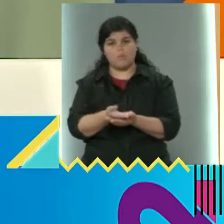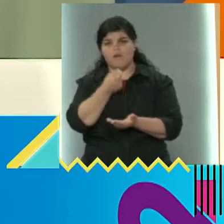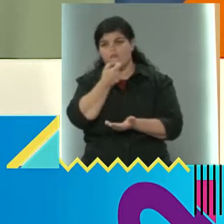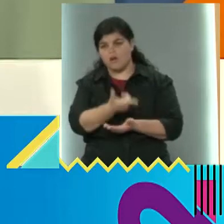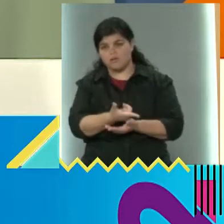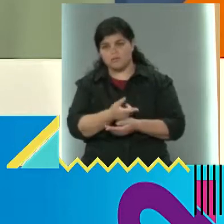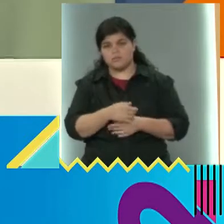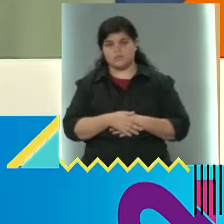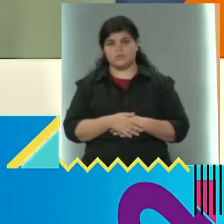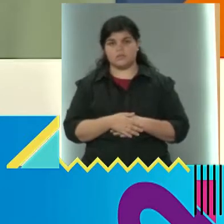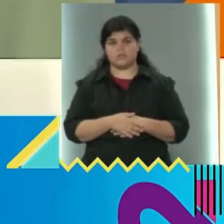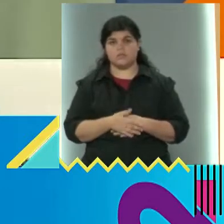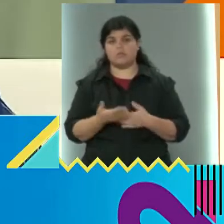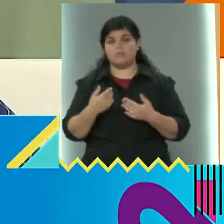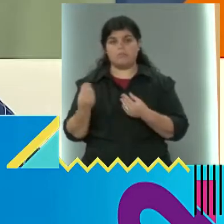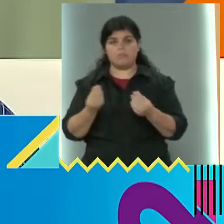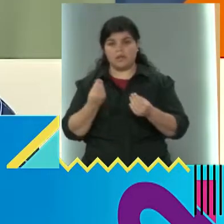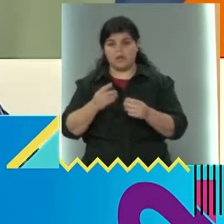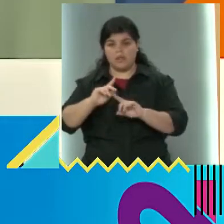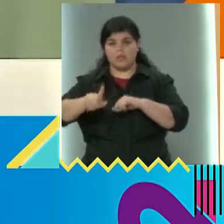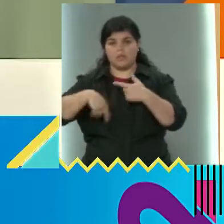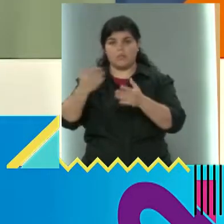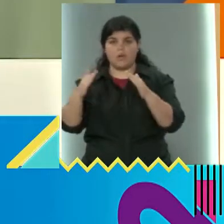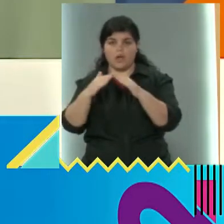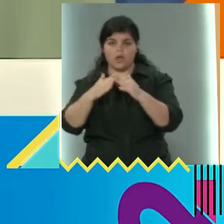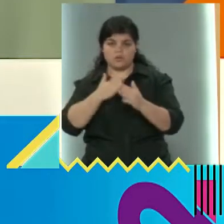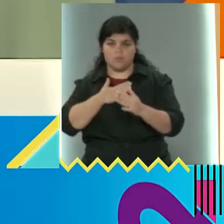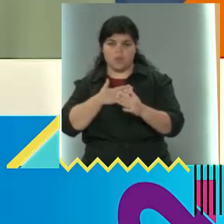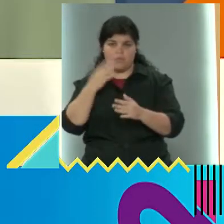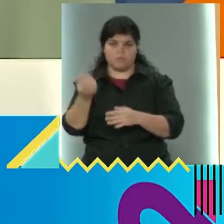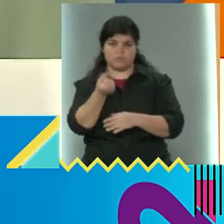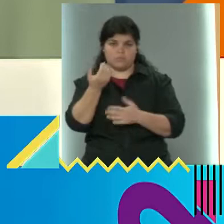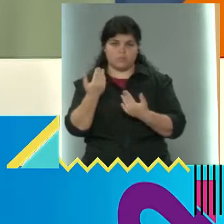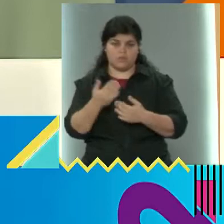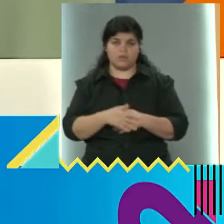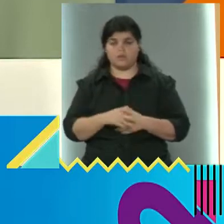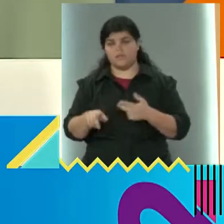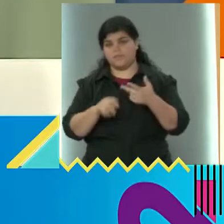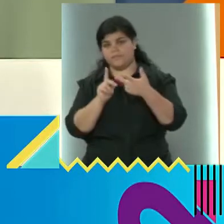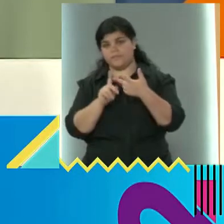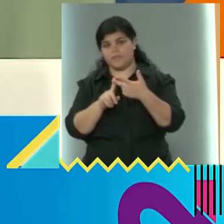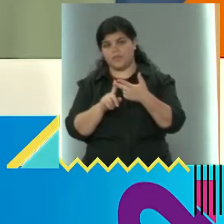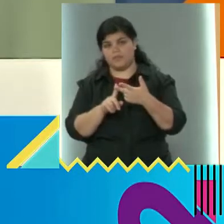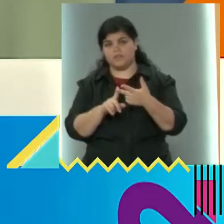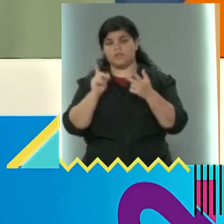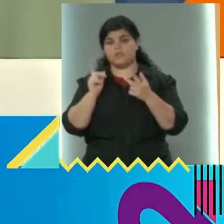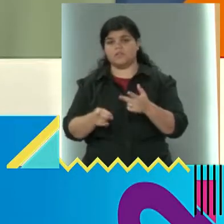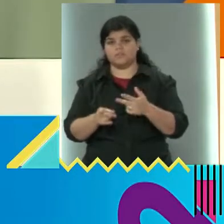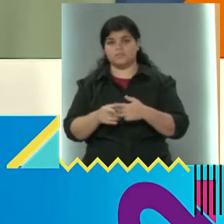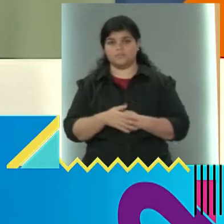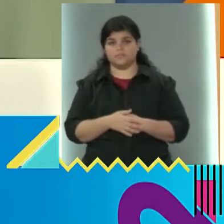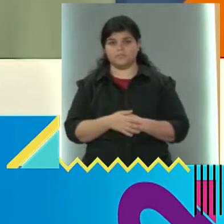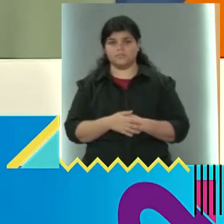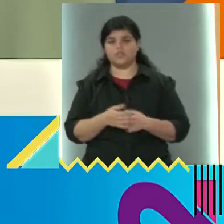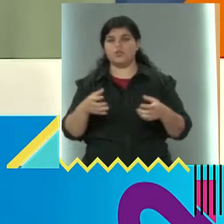y pueda generar vivienda propia. Y el otro sería motorizar por medio de las entidades intermedias, como las cooperativas